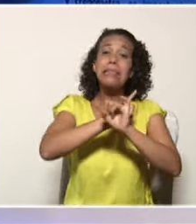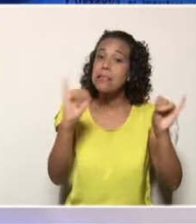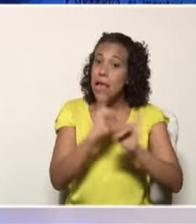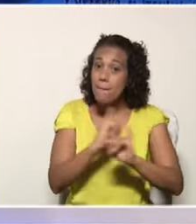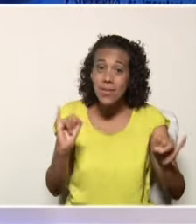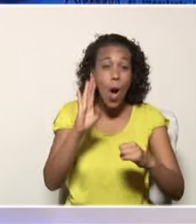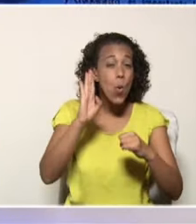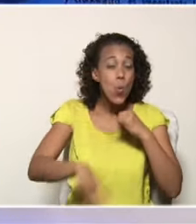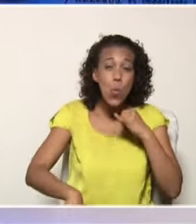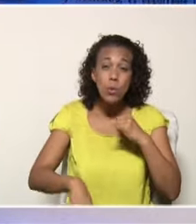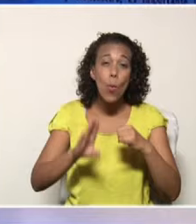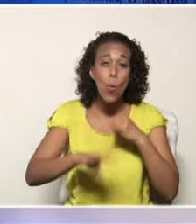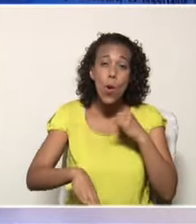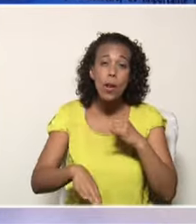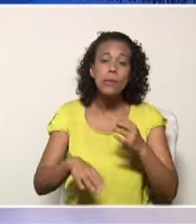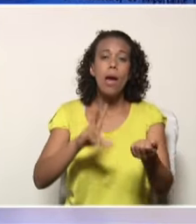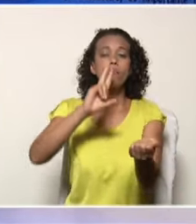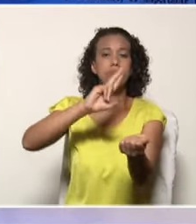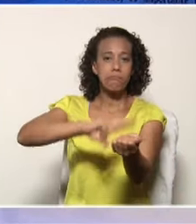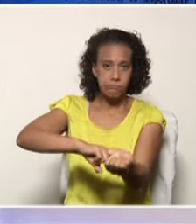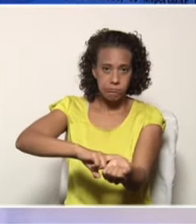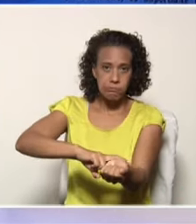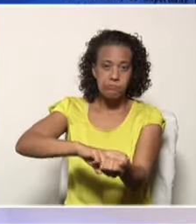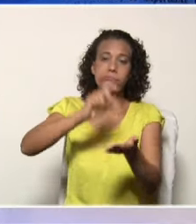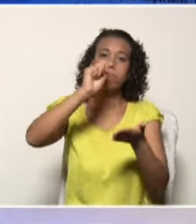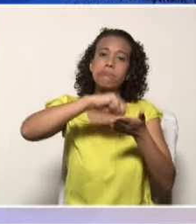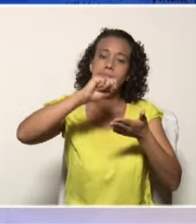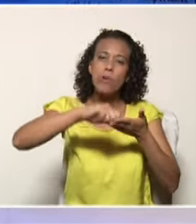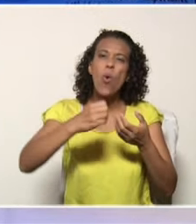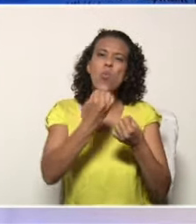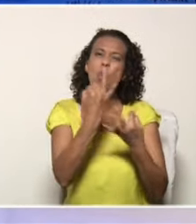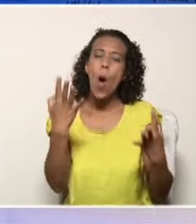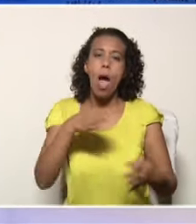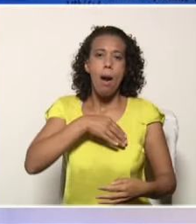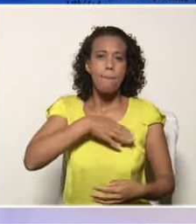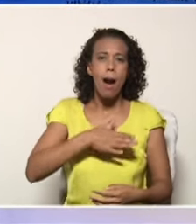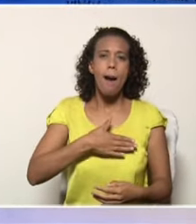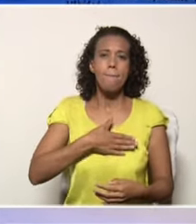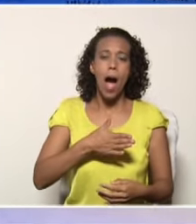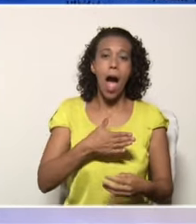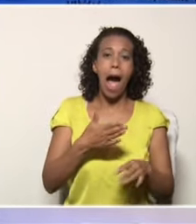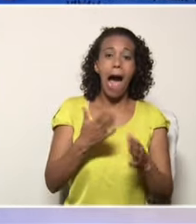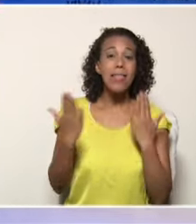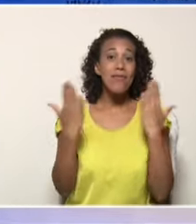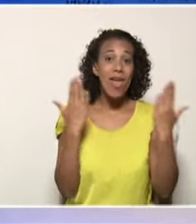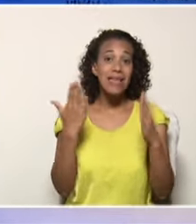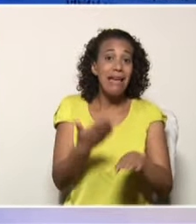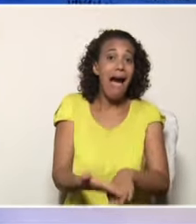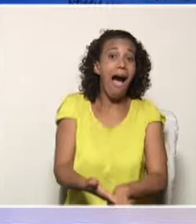presión arterial y hace su anotación cuál fue la diferencia